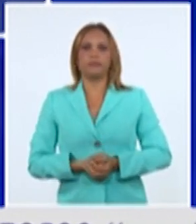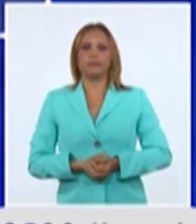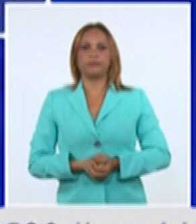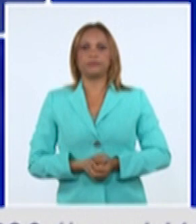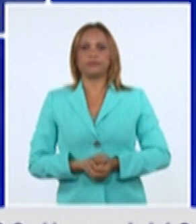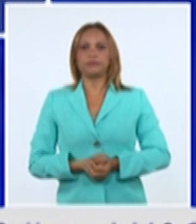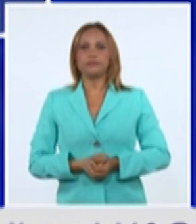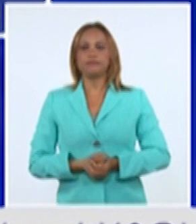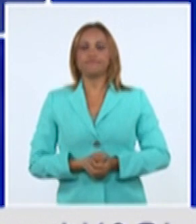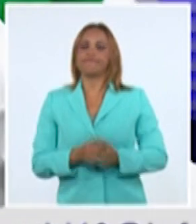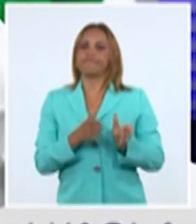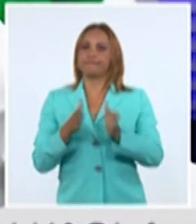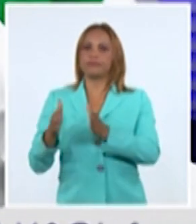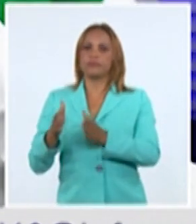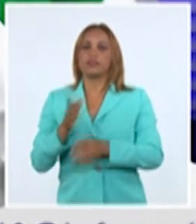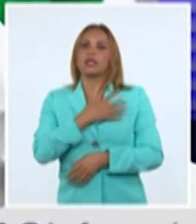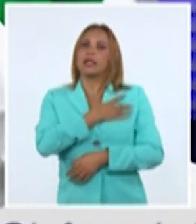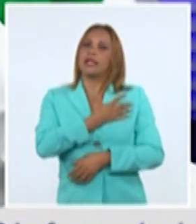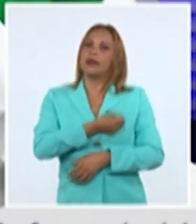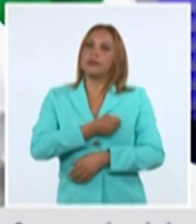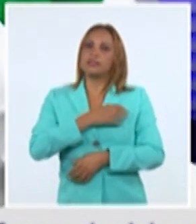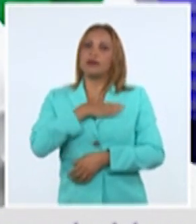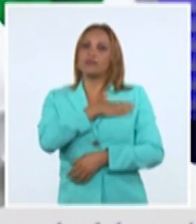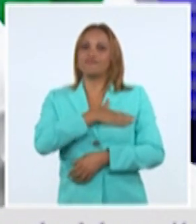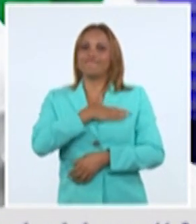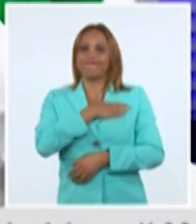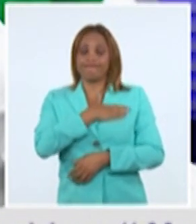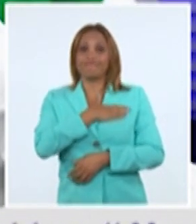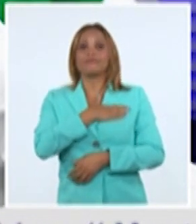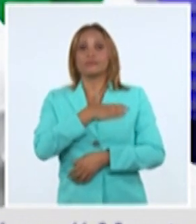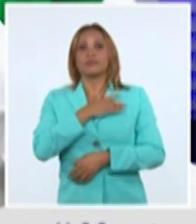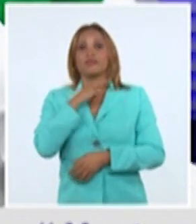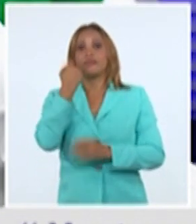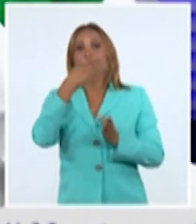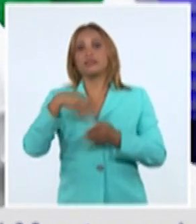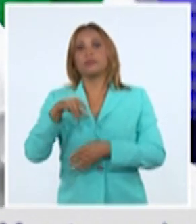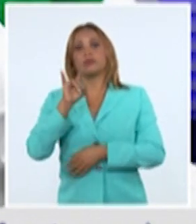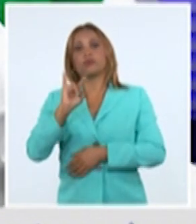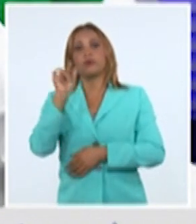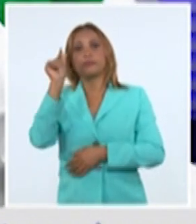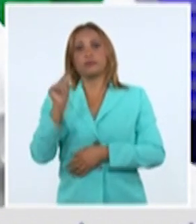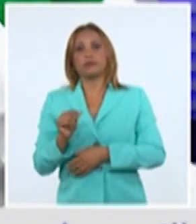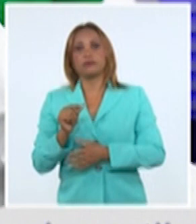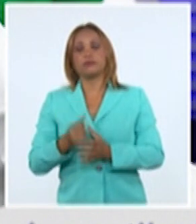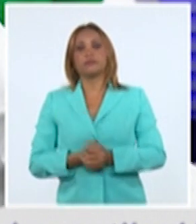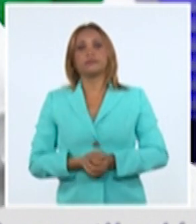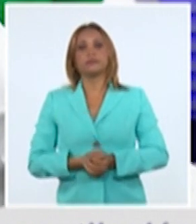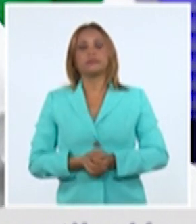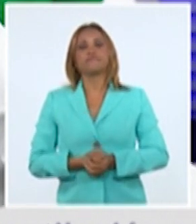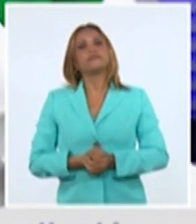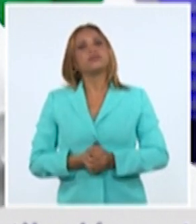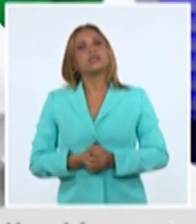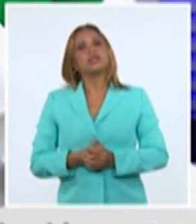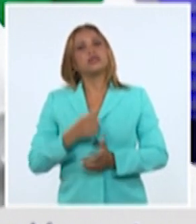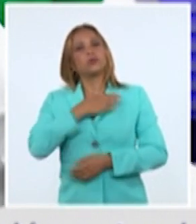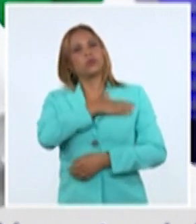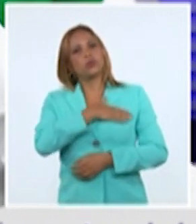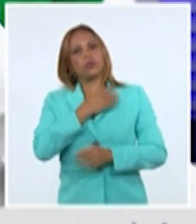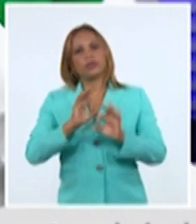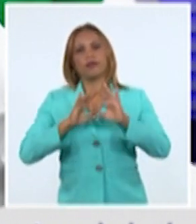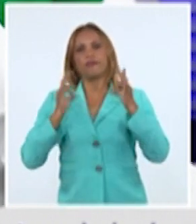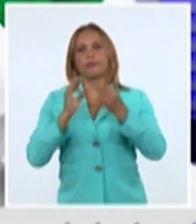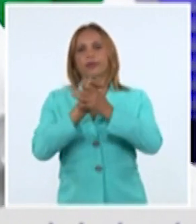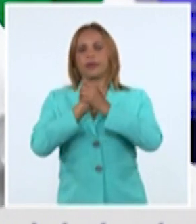Bueno, lamentamos mucho el fallecimiento de estas 9 personas con COVID-19 y damos las condolencias a sus